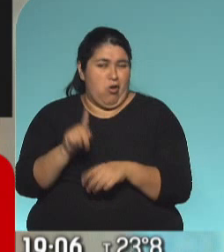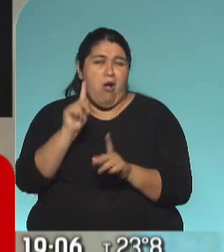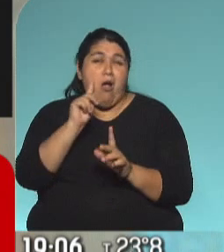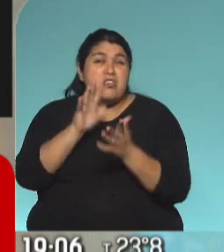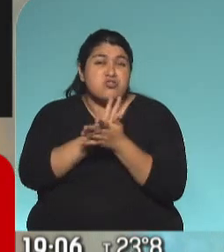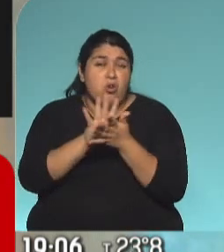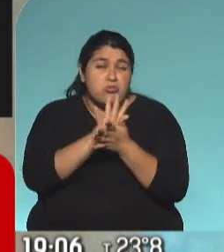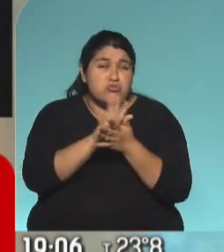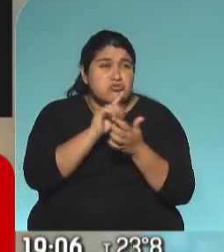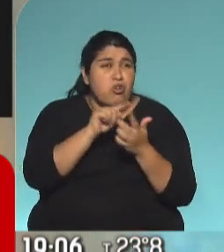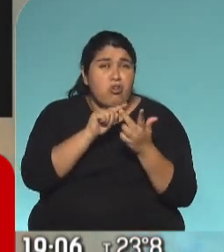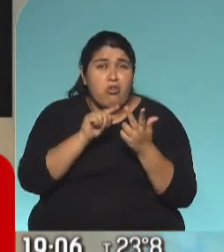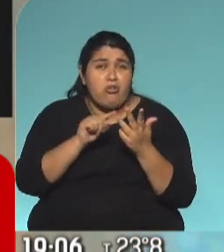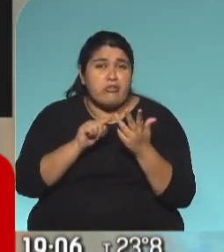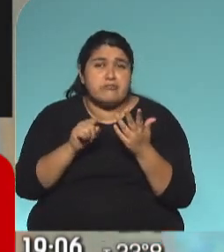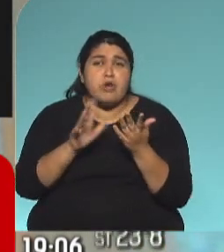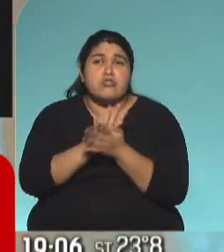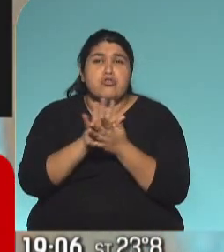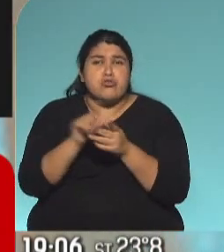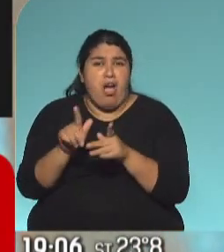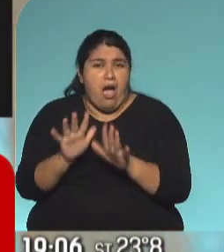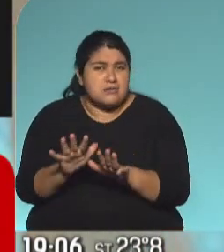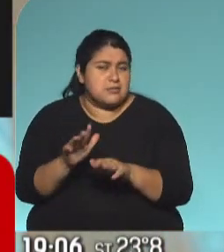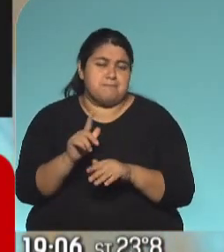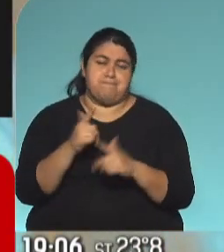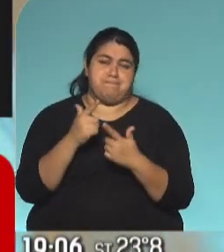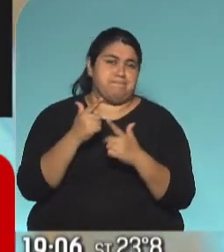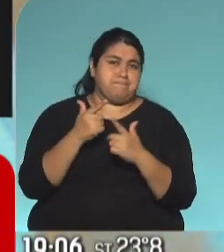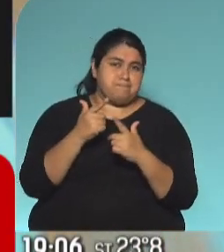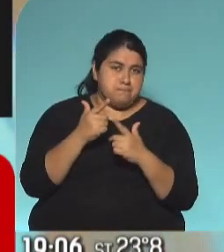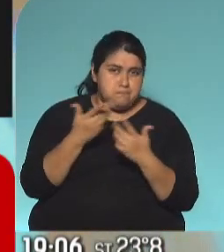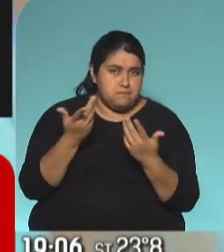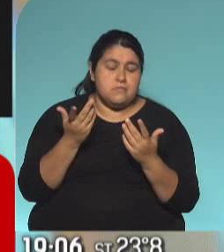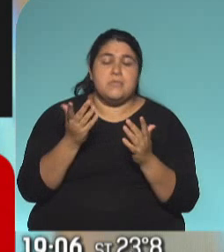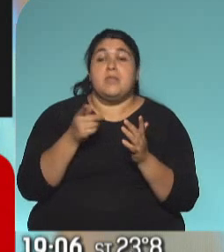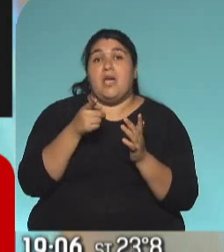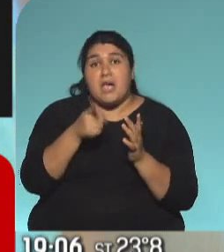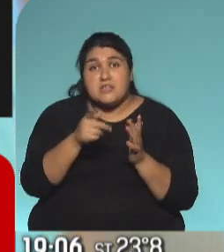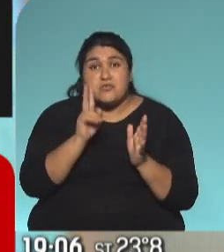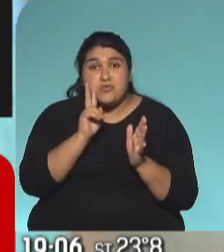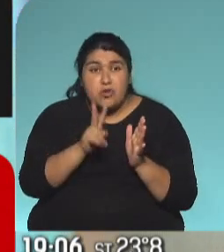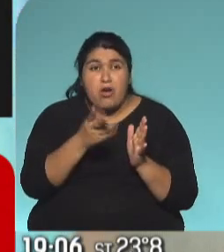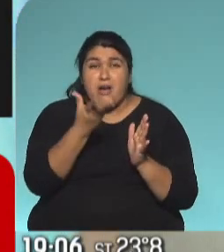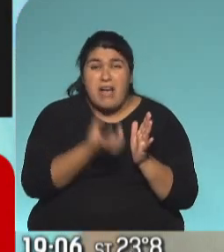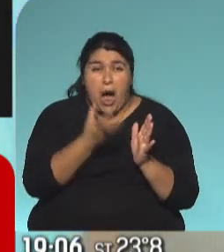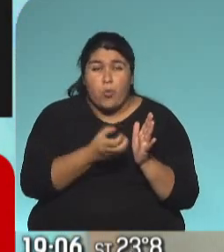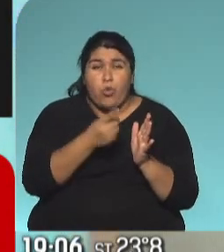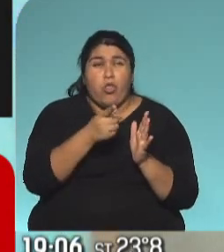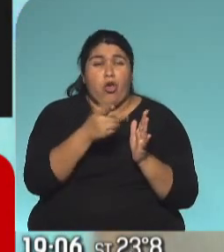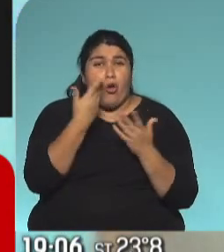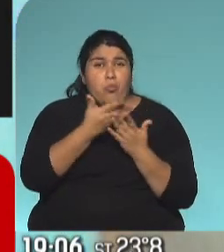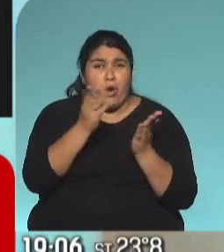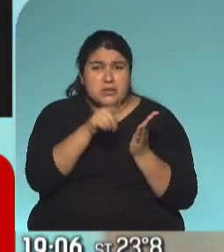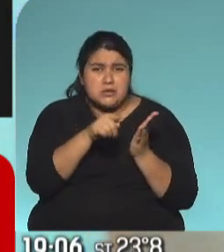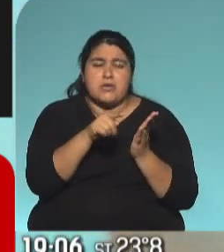soluciones hubiera reparado la situación que se venía y que era inevitable. Esto que acabamos de escuchar, que es